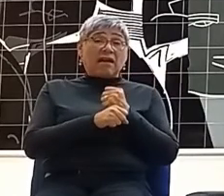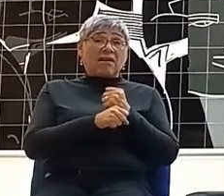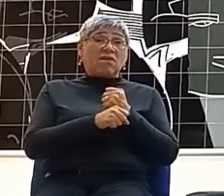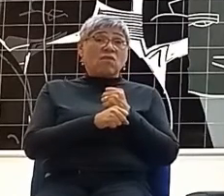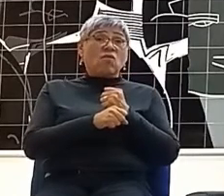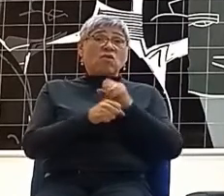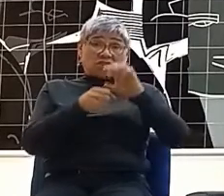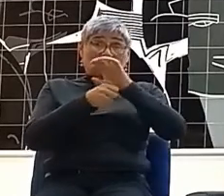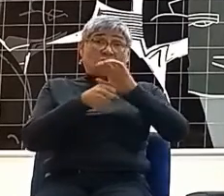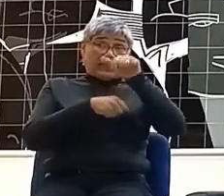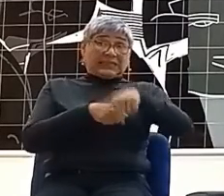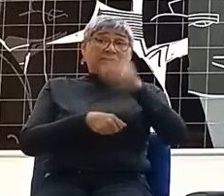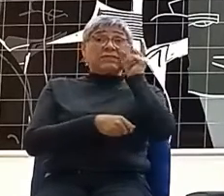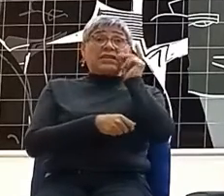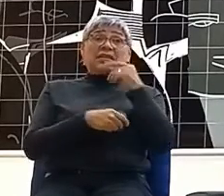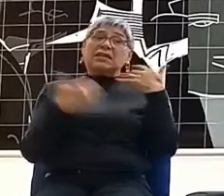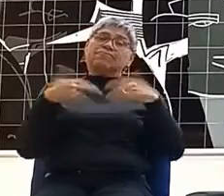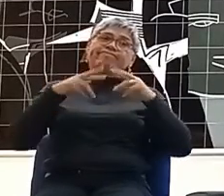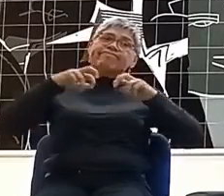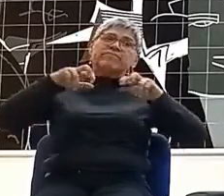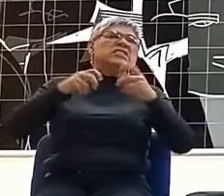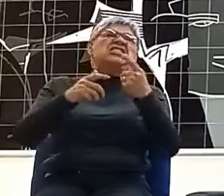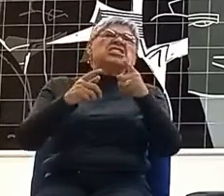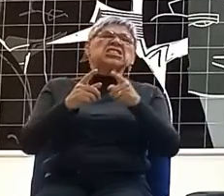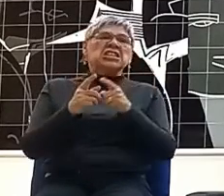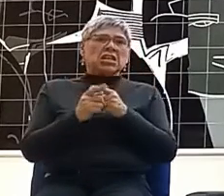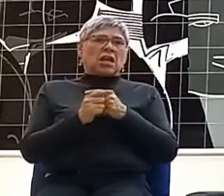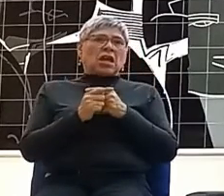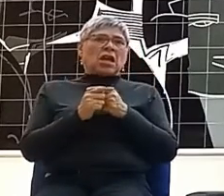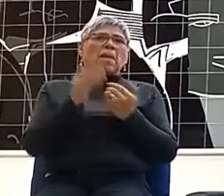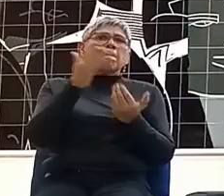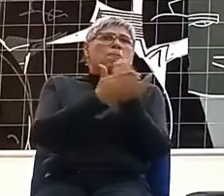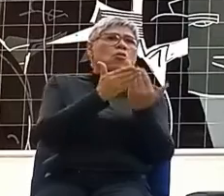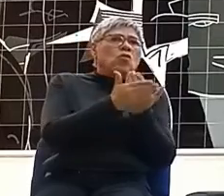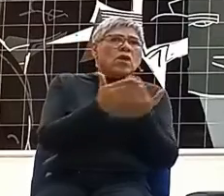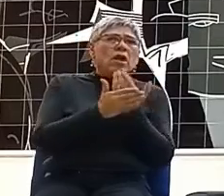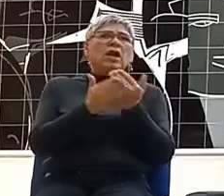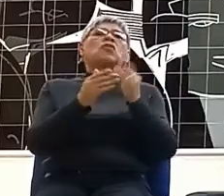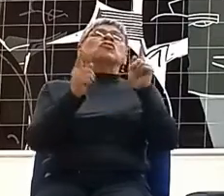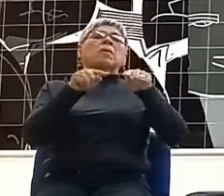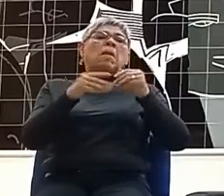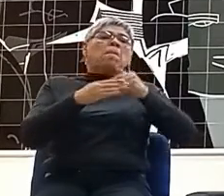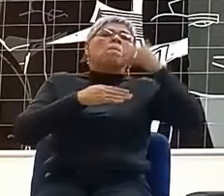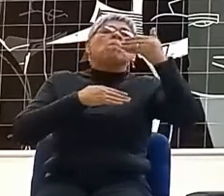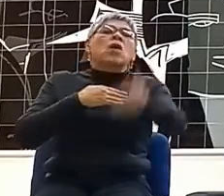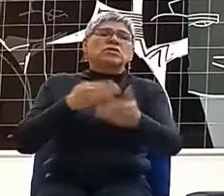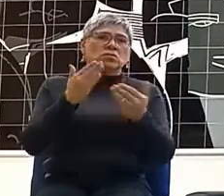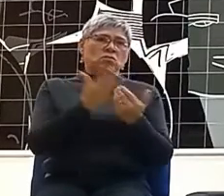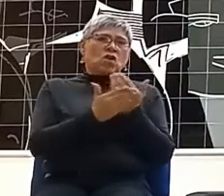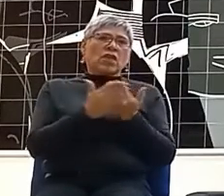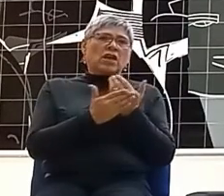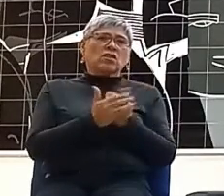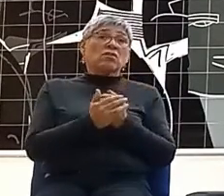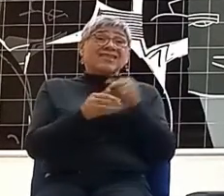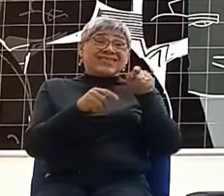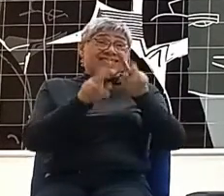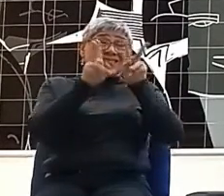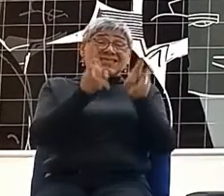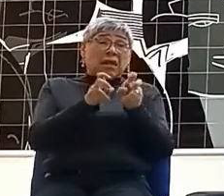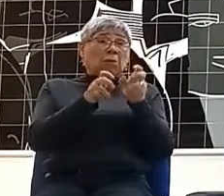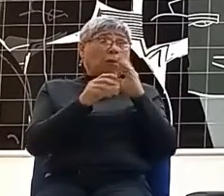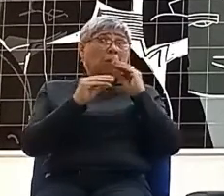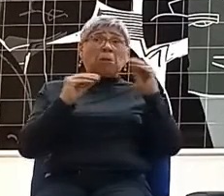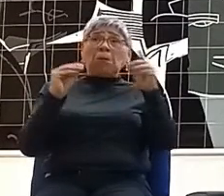un trabajo en torno de los temas de la modernidad y de la posmodernidad en un momento en que esos temas casi no se